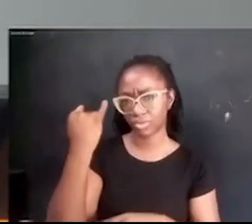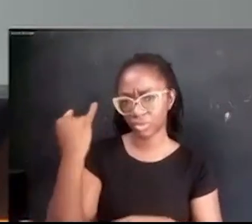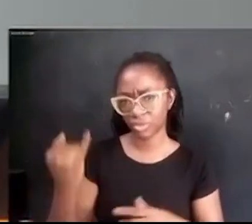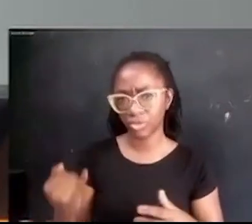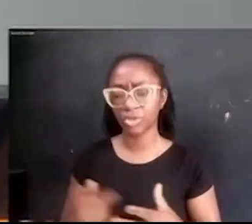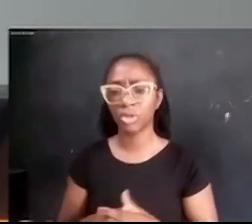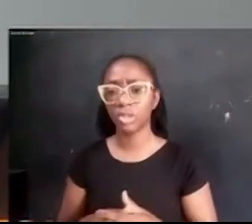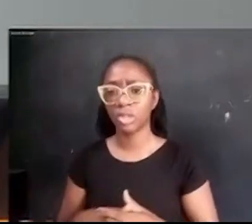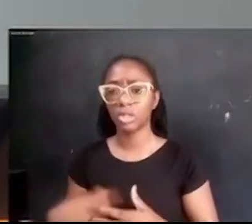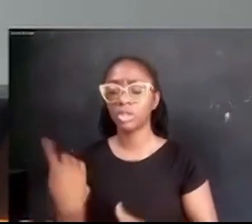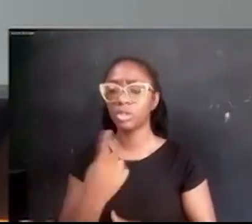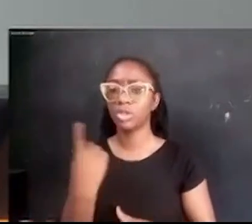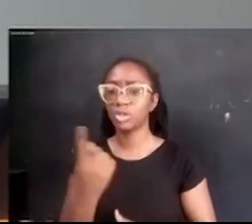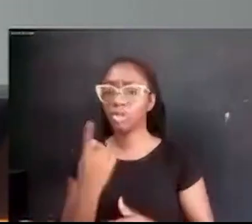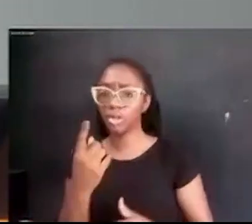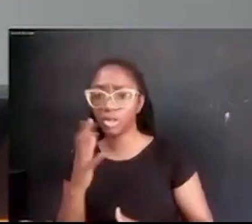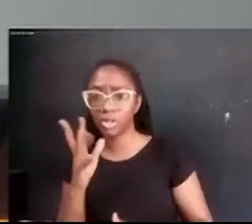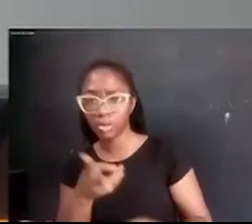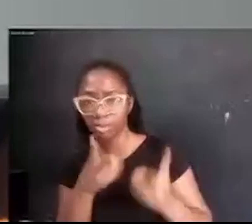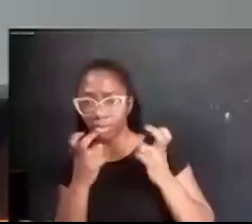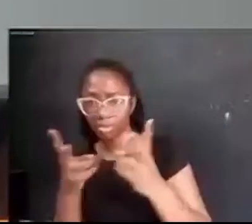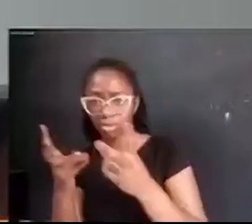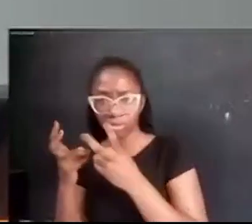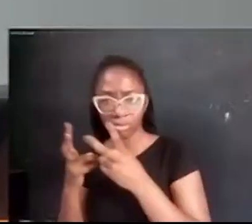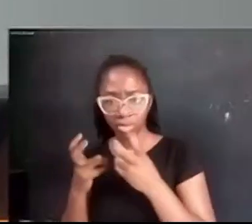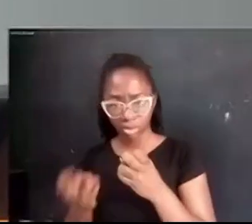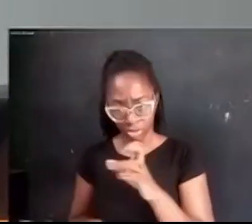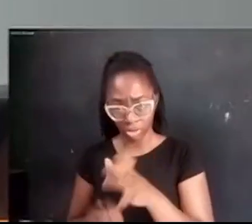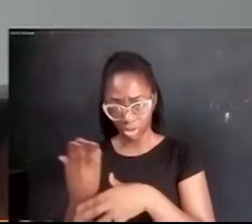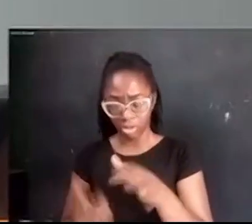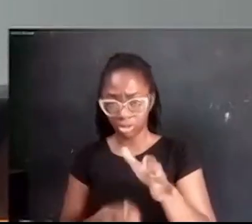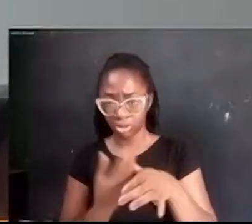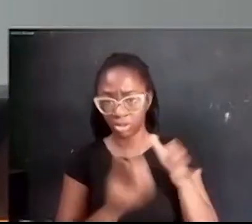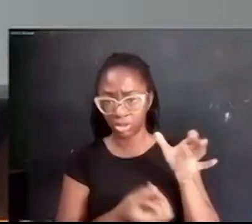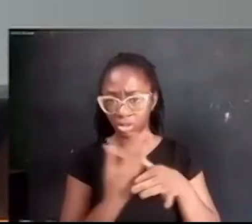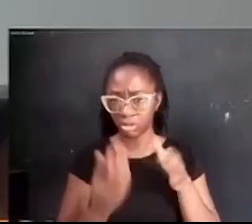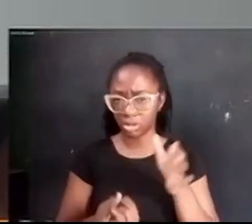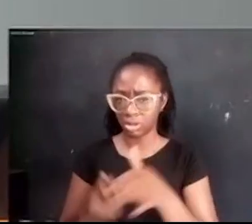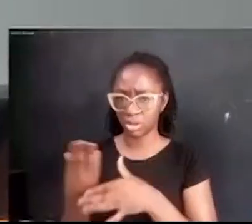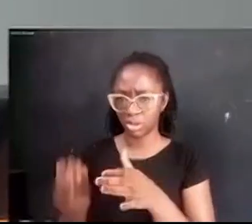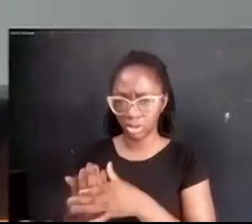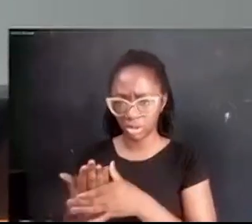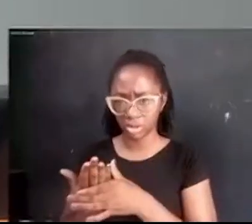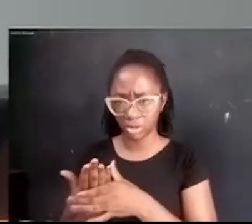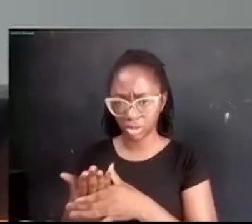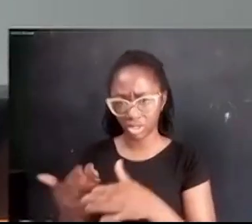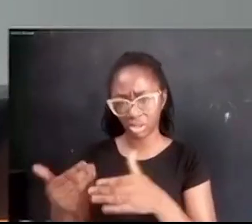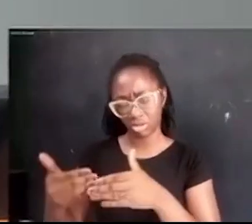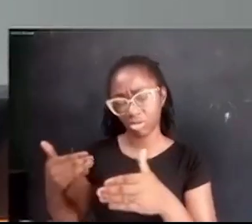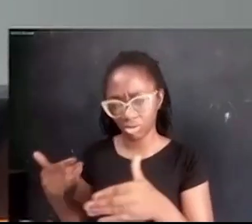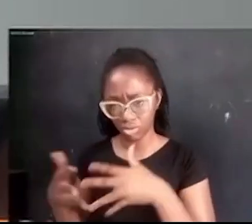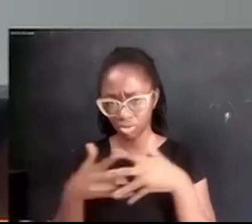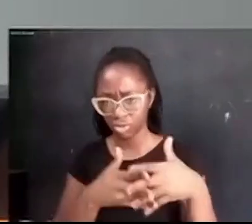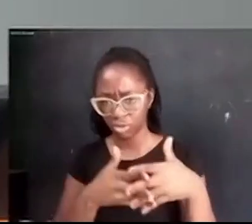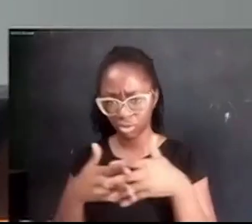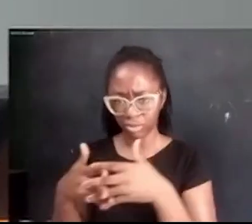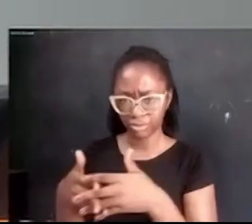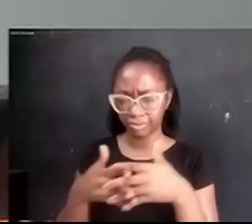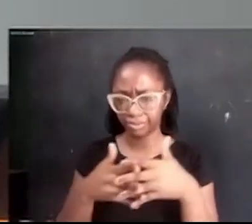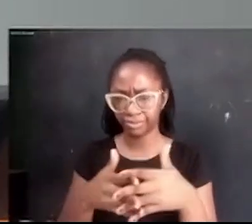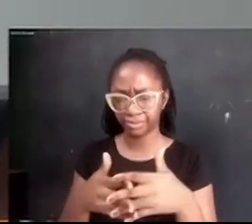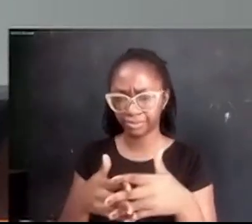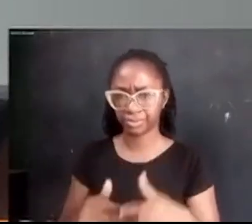atravesado tiempos difíciles. Nacieron del colapso de la Cuarta República y